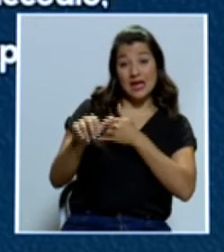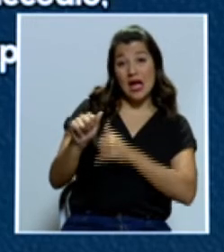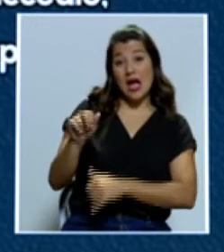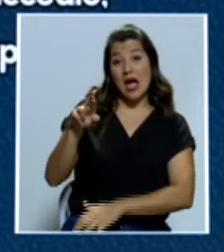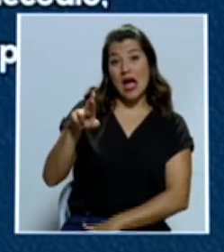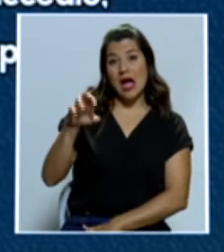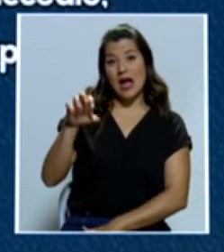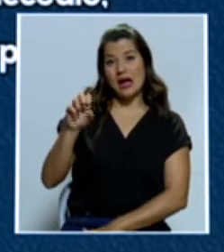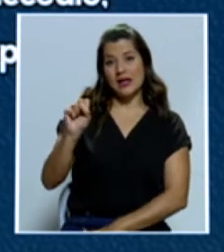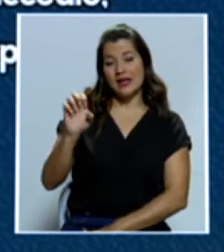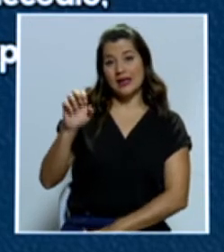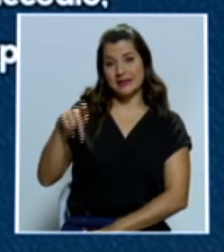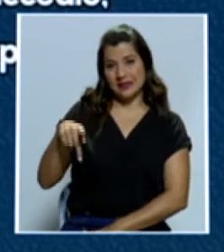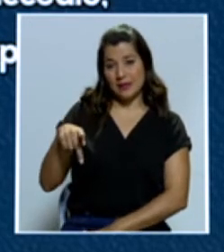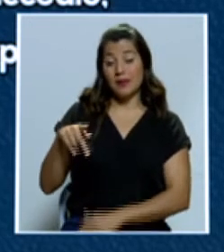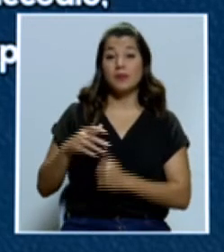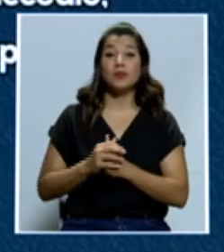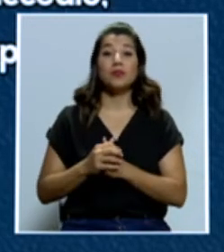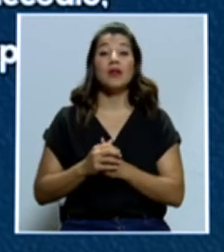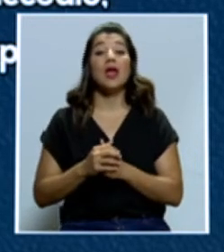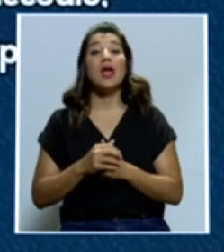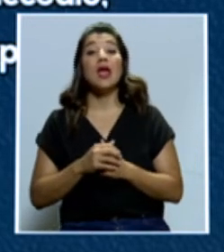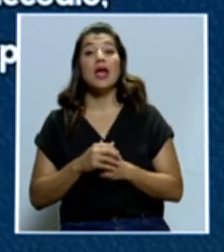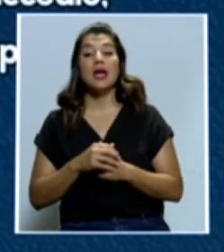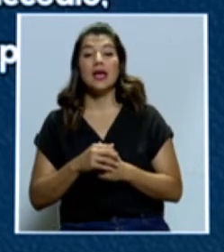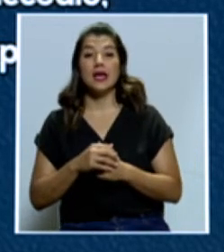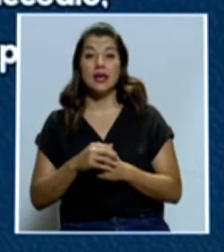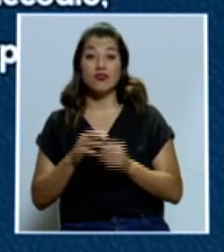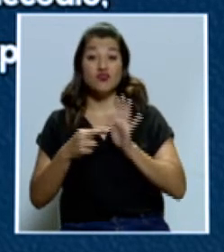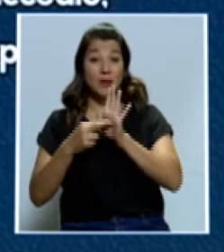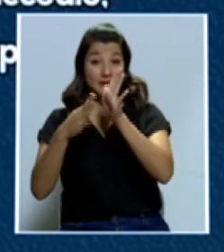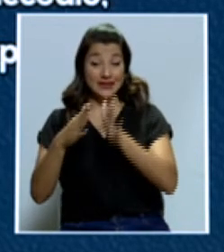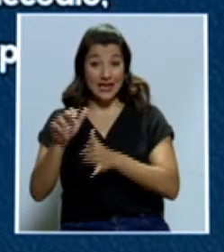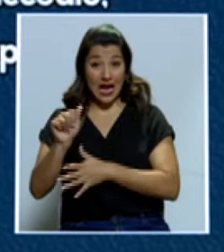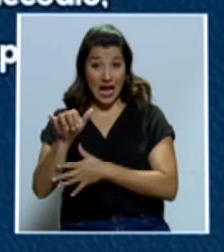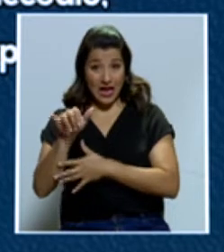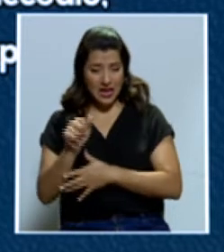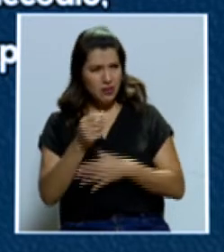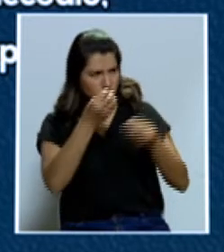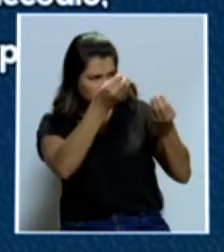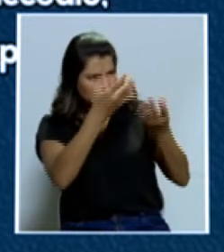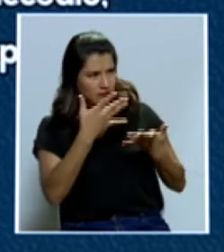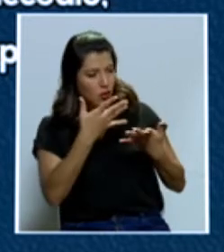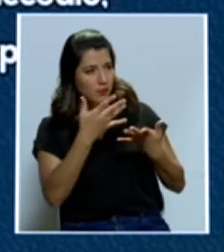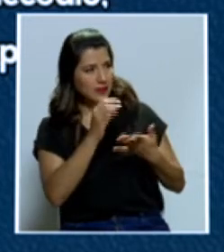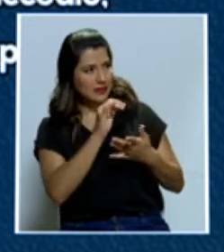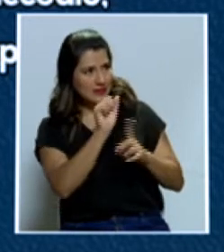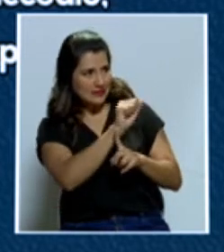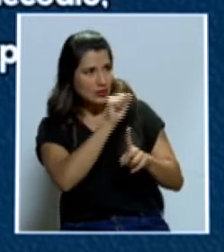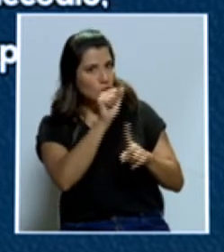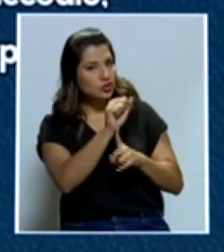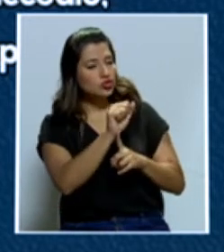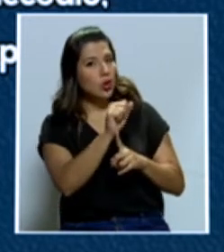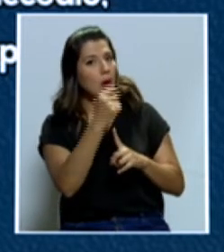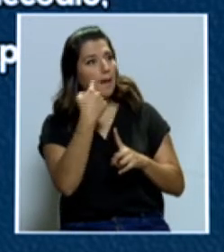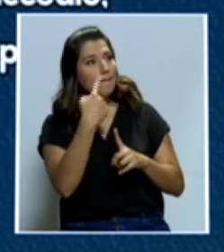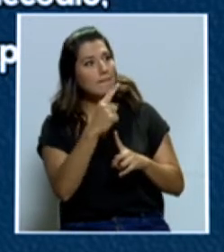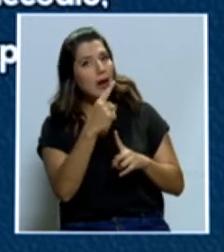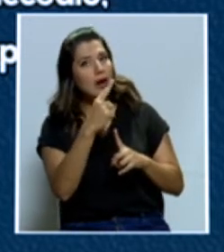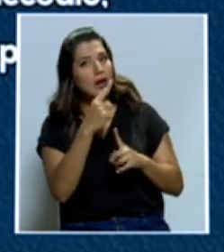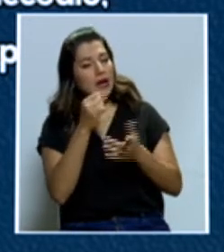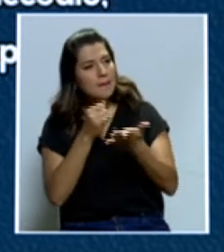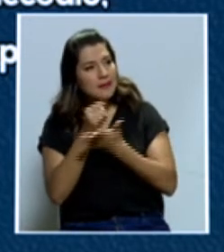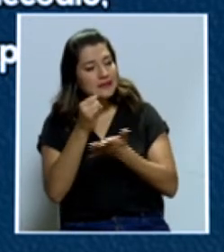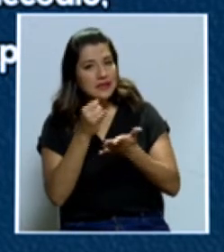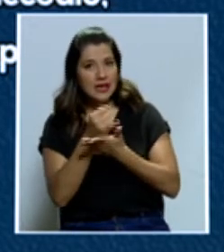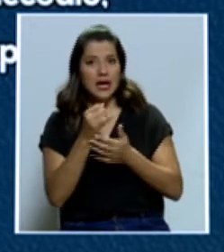hizo el ofrecimiento al señor alcalde que nos informara sobre estos casos a efectos de investigarlos, y el alcalde accedió, pero